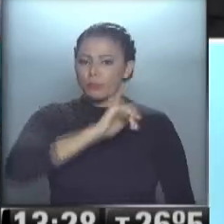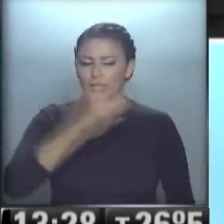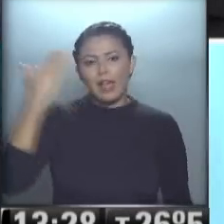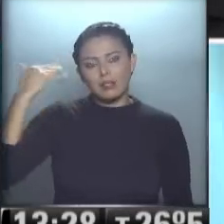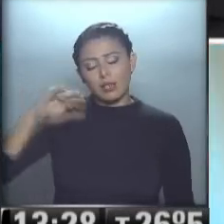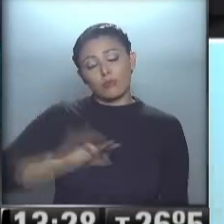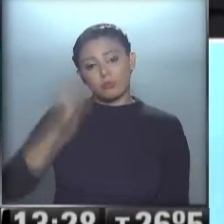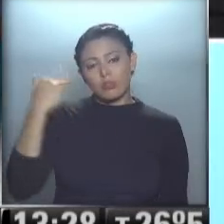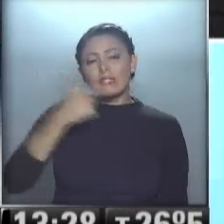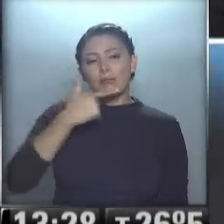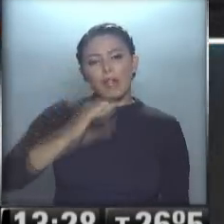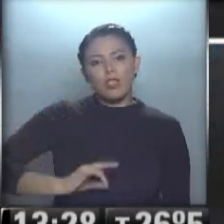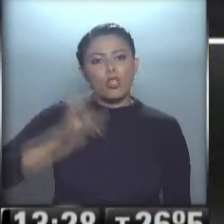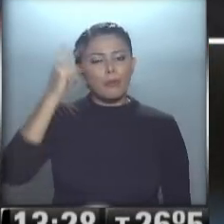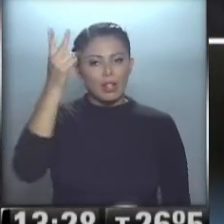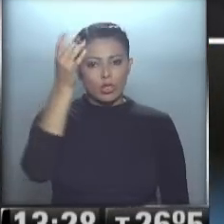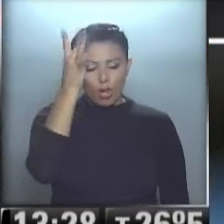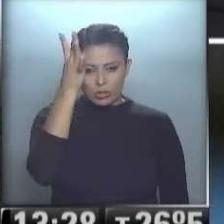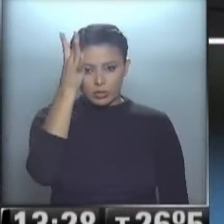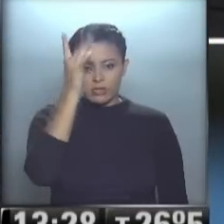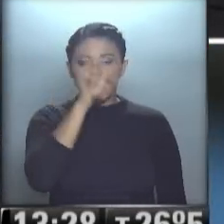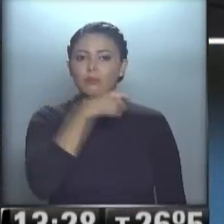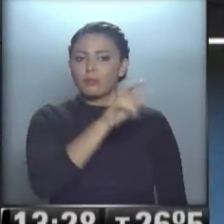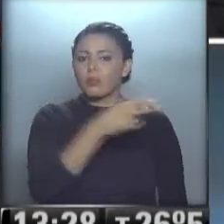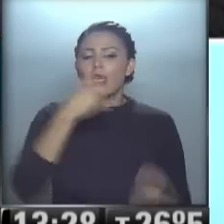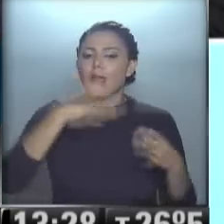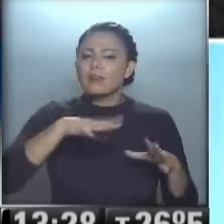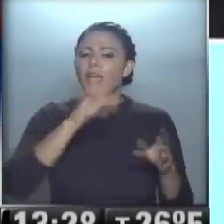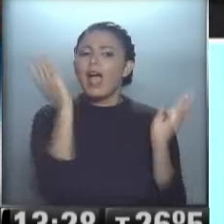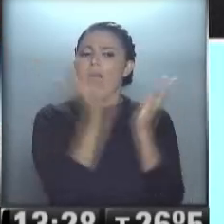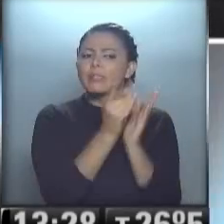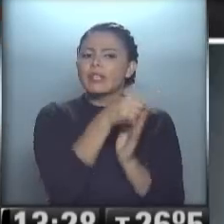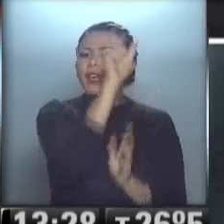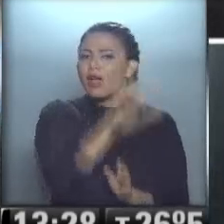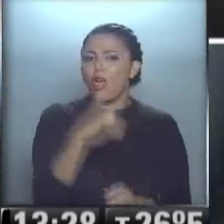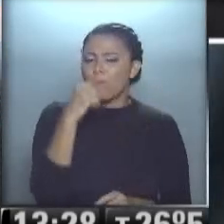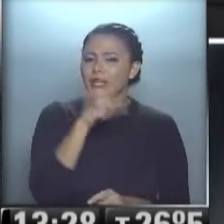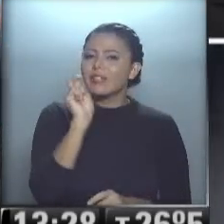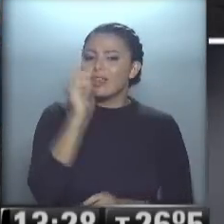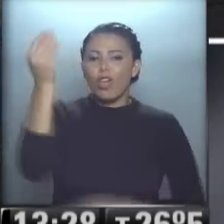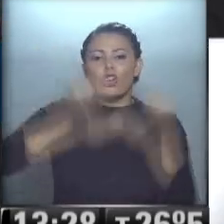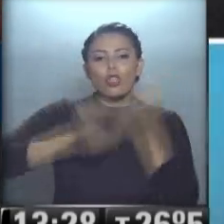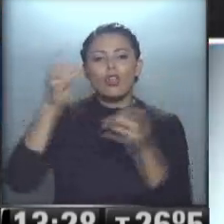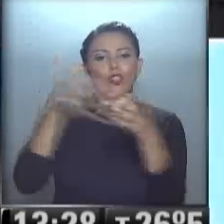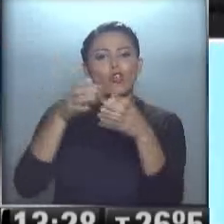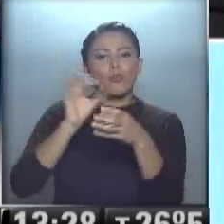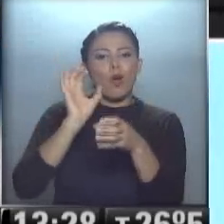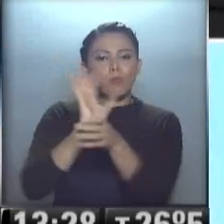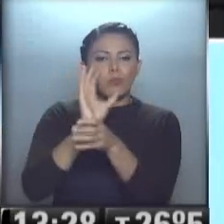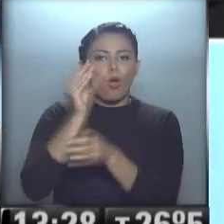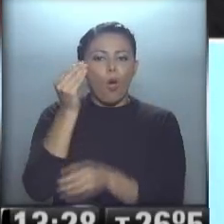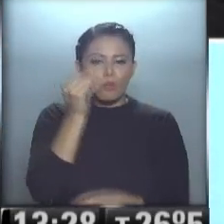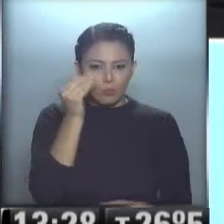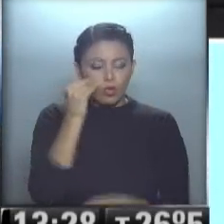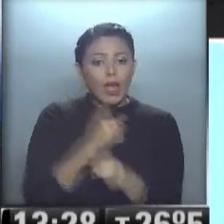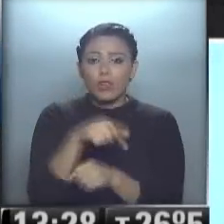fue hace bastante en septiembre del 2012 se empezó a investigar esta muerte el hombre era el contador de los monos no se llegó todavía